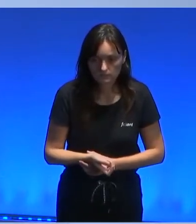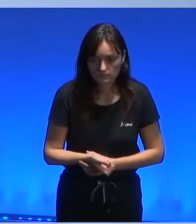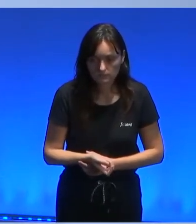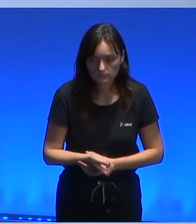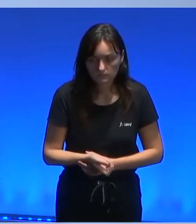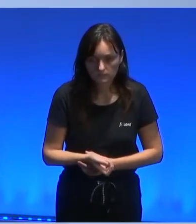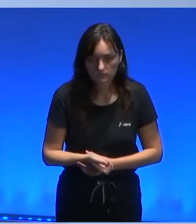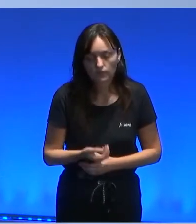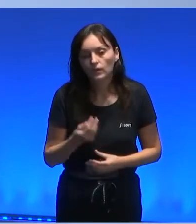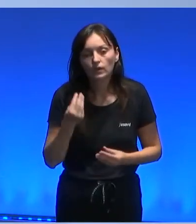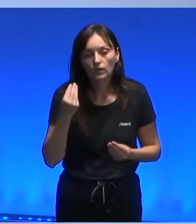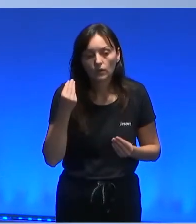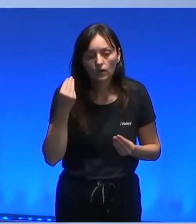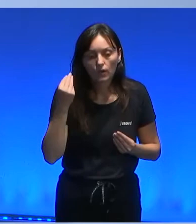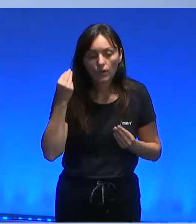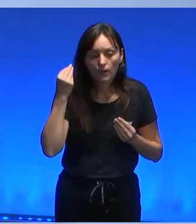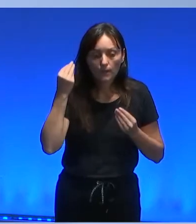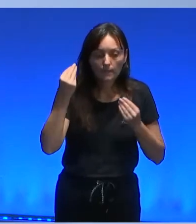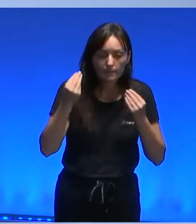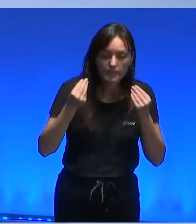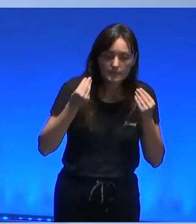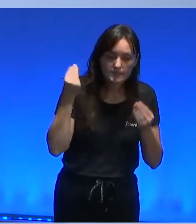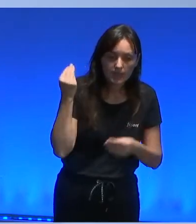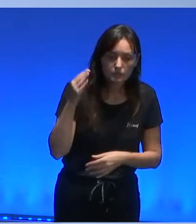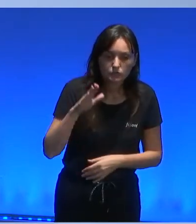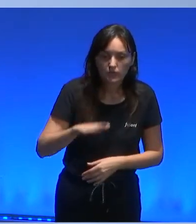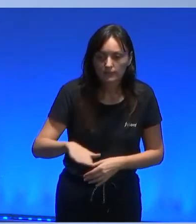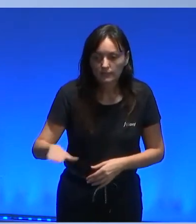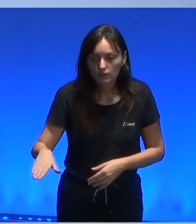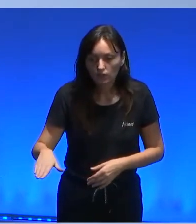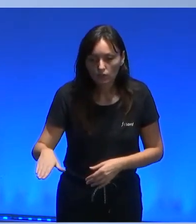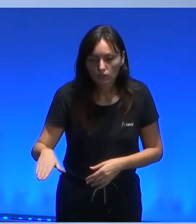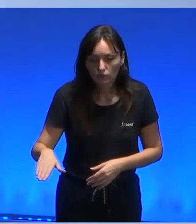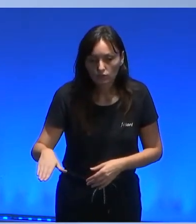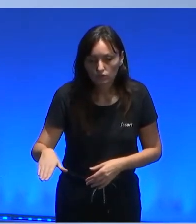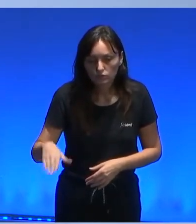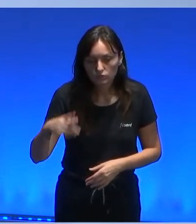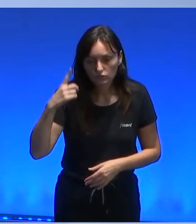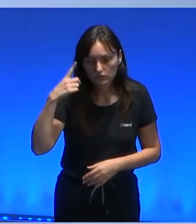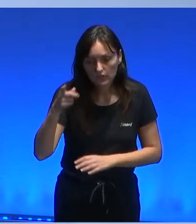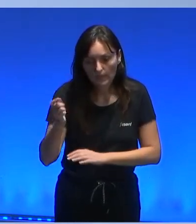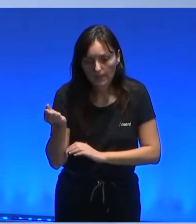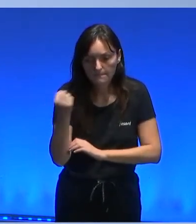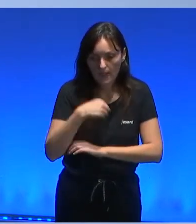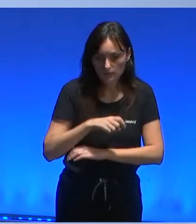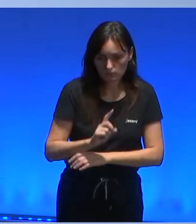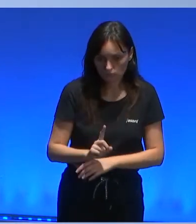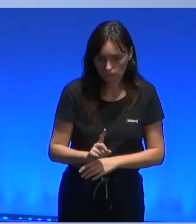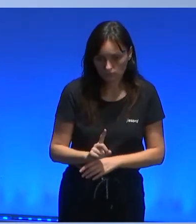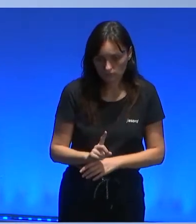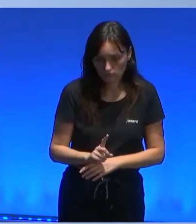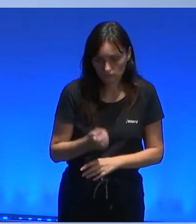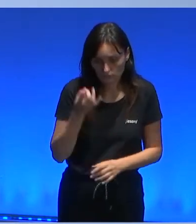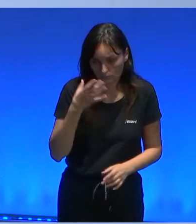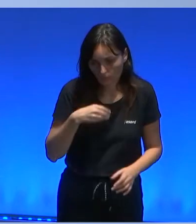se piense que nosotros pensamos que los niños saben más que nosotros. Sería